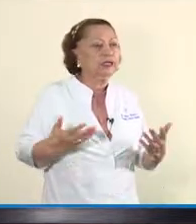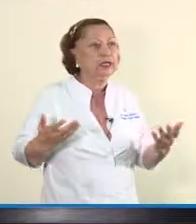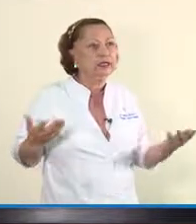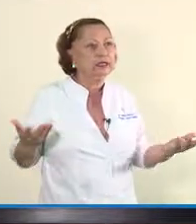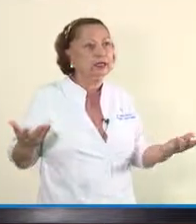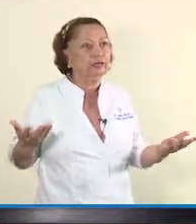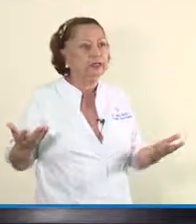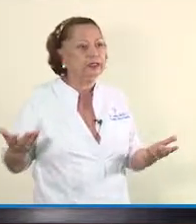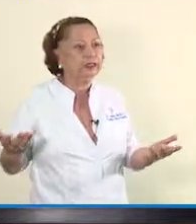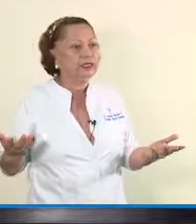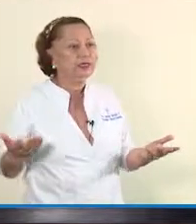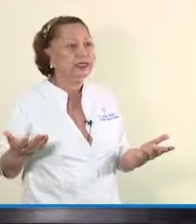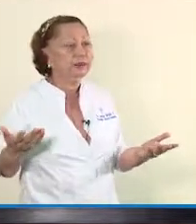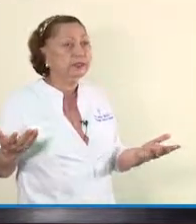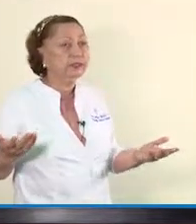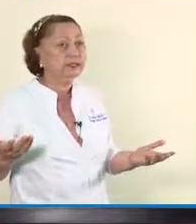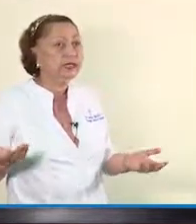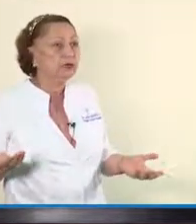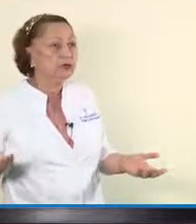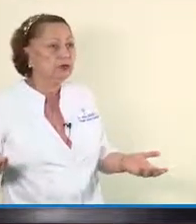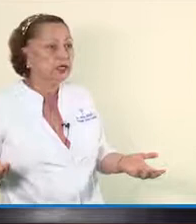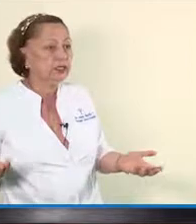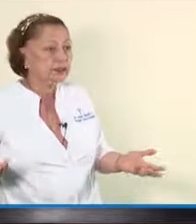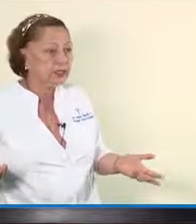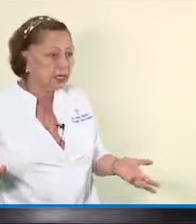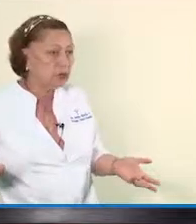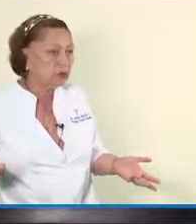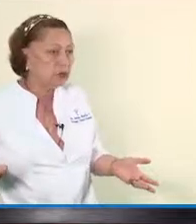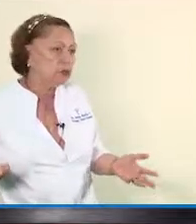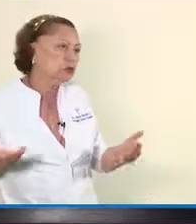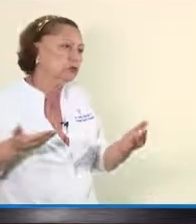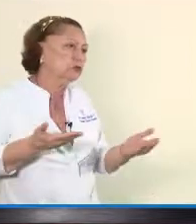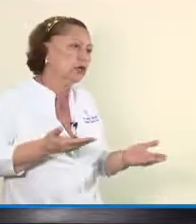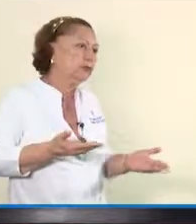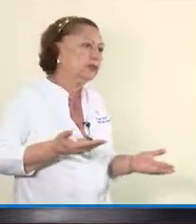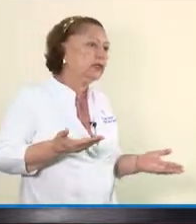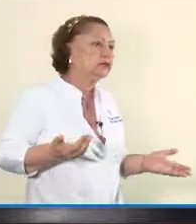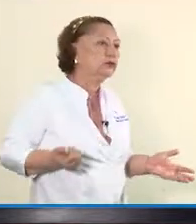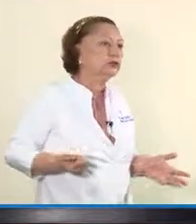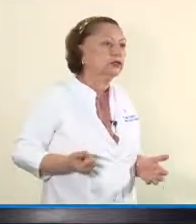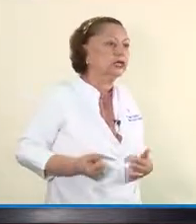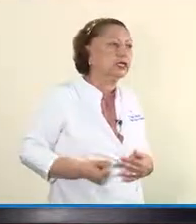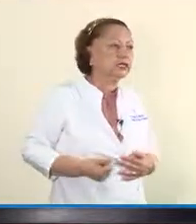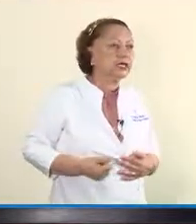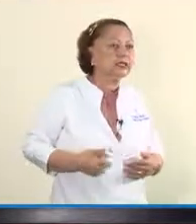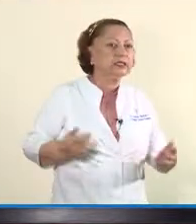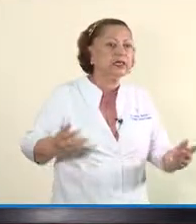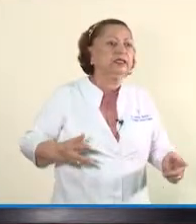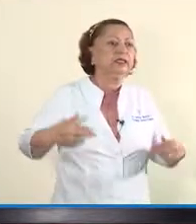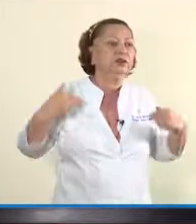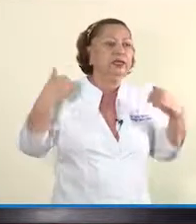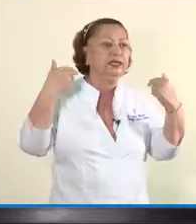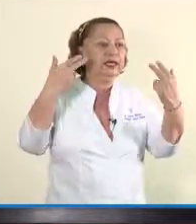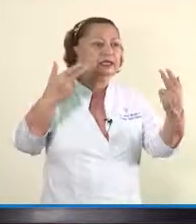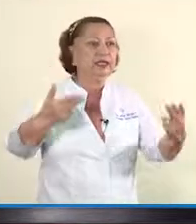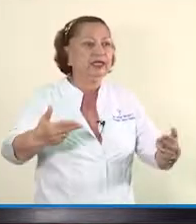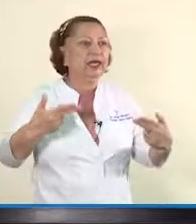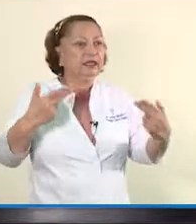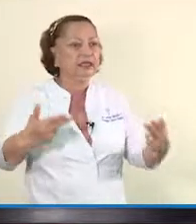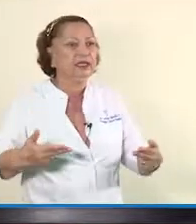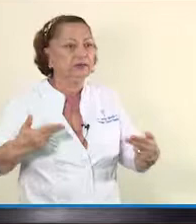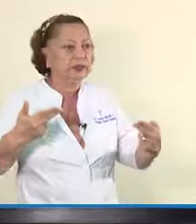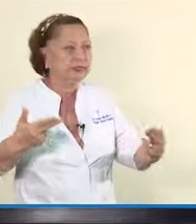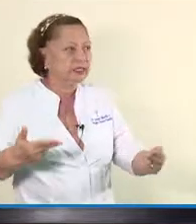Y al final, las fases de la emergencia, ¿cómo las terminamos? Con una población organizada y saliendo